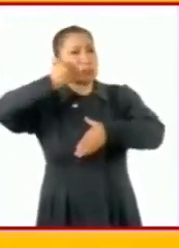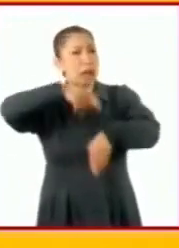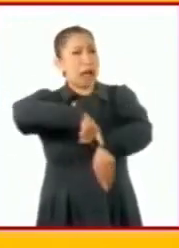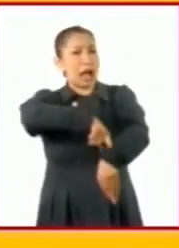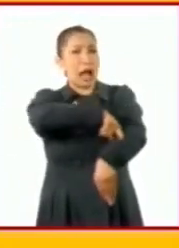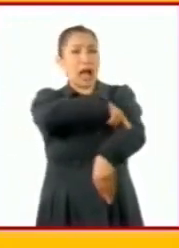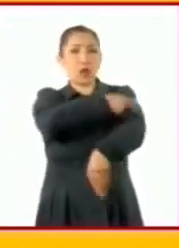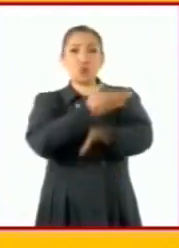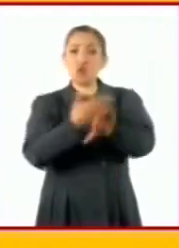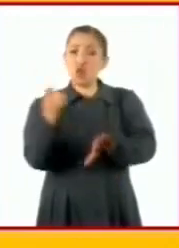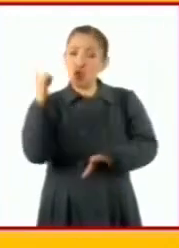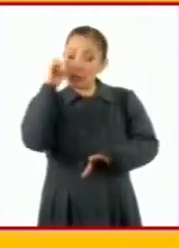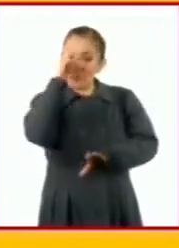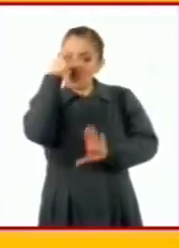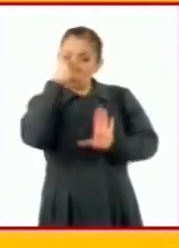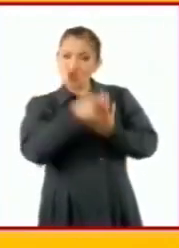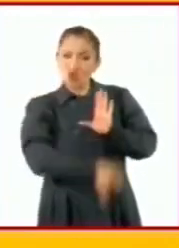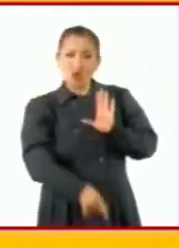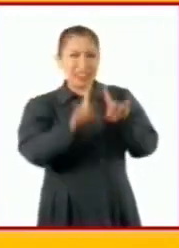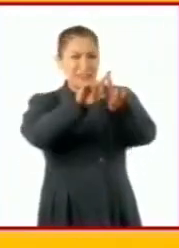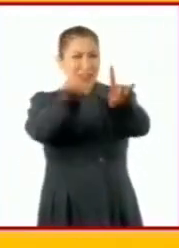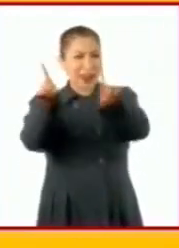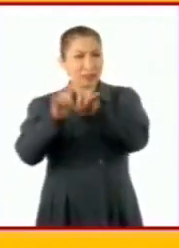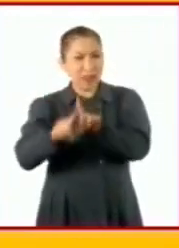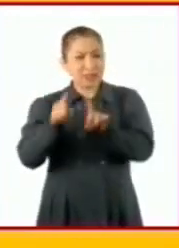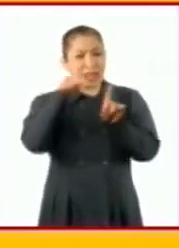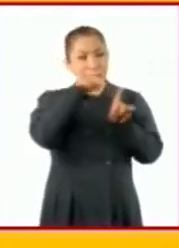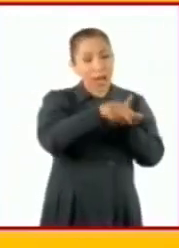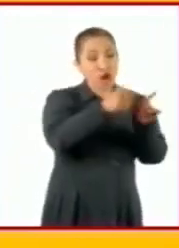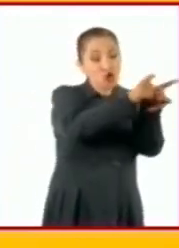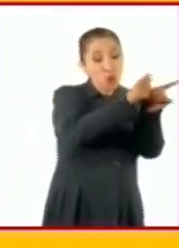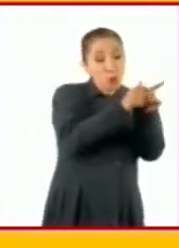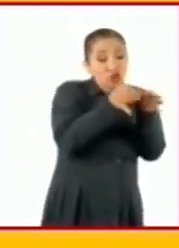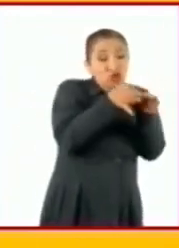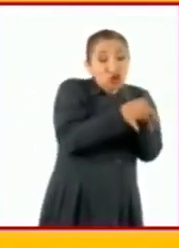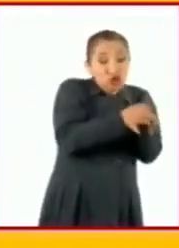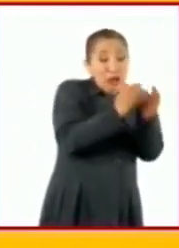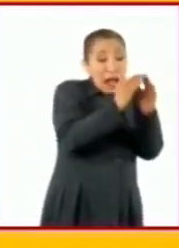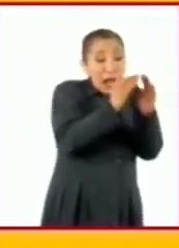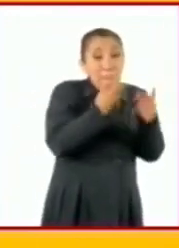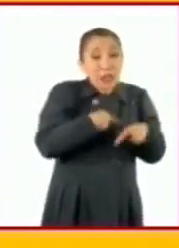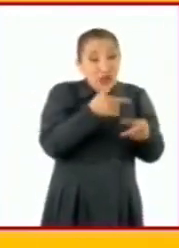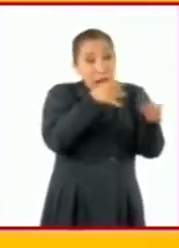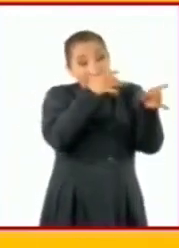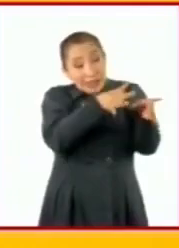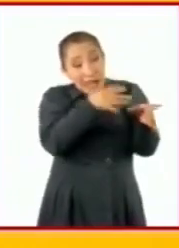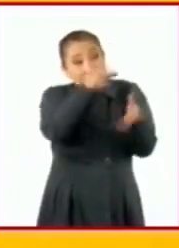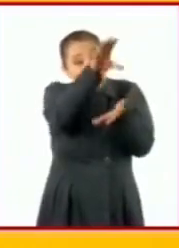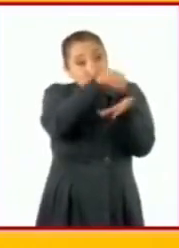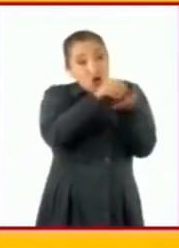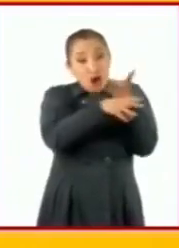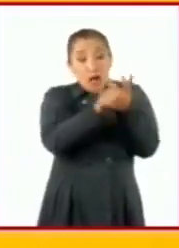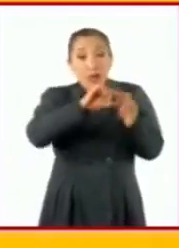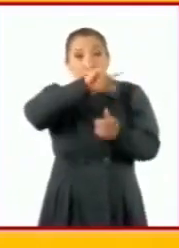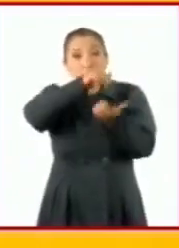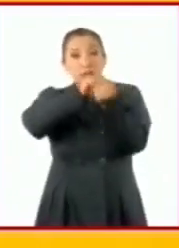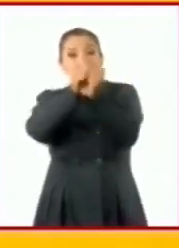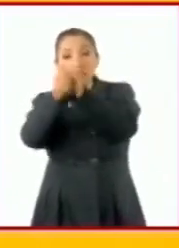Este impresionante cementerio de mamuts permitirá a los especialistas estudiar diferentes aspectos de su biología, de